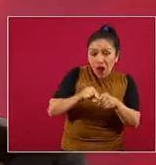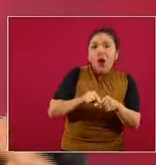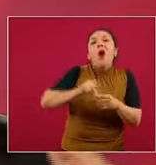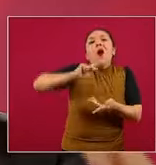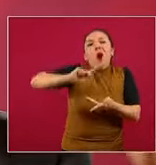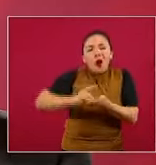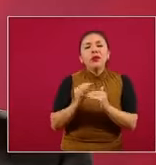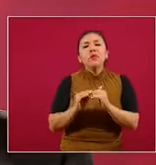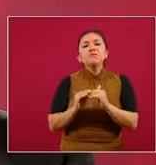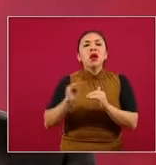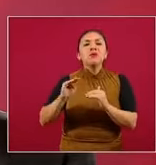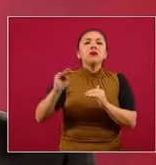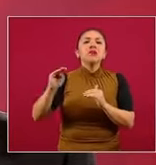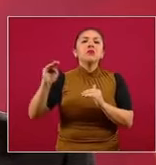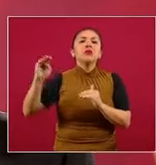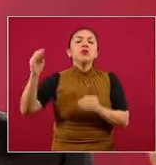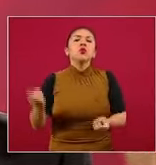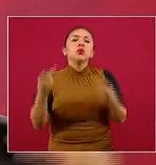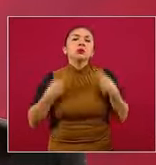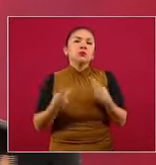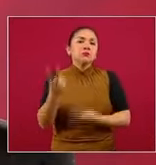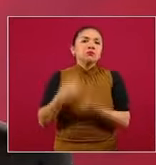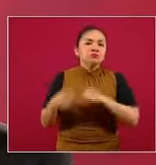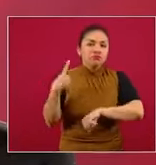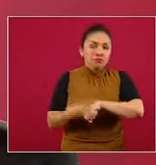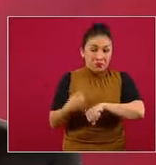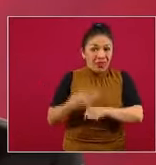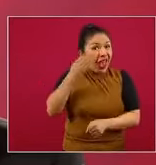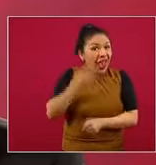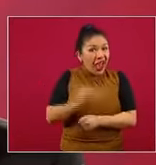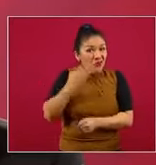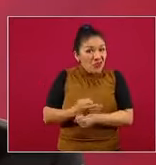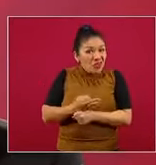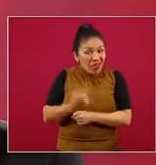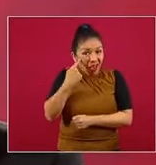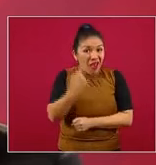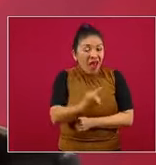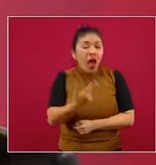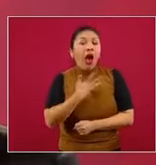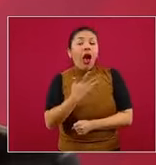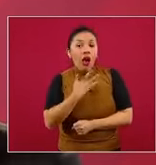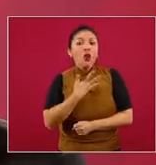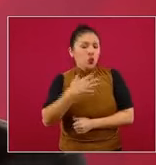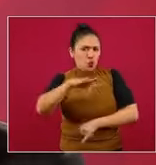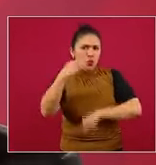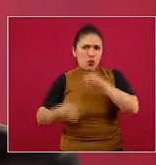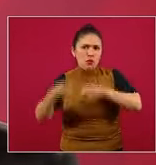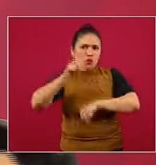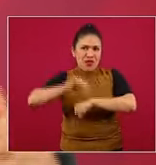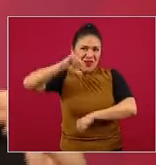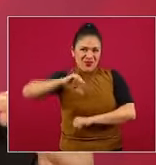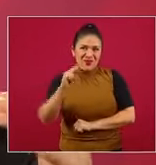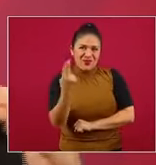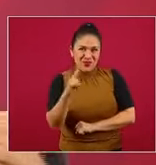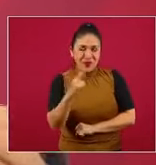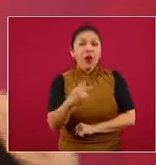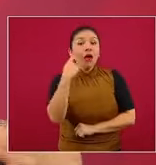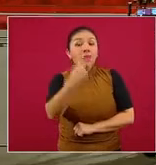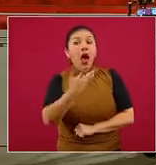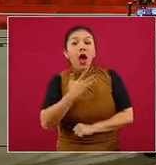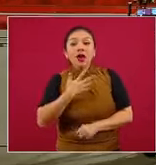empezó a aumentar nuevamente el número de casos. En este momento es el último día de noviembre y